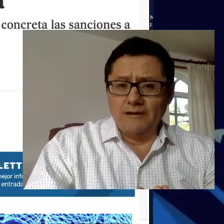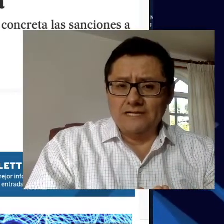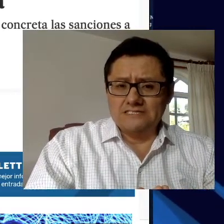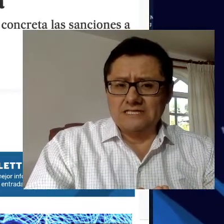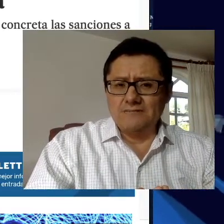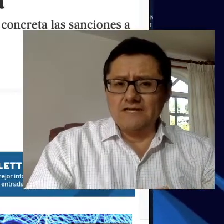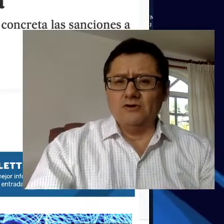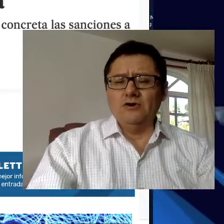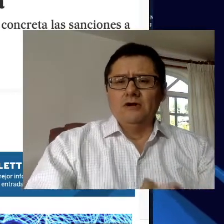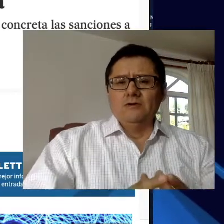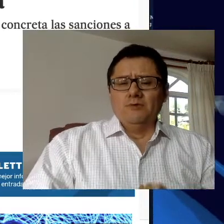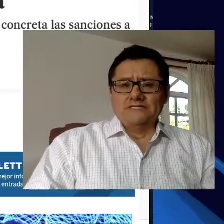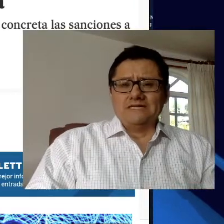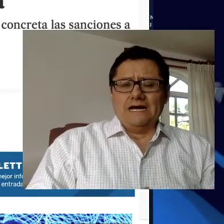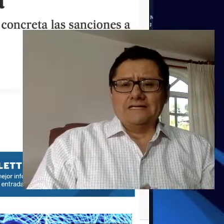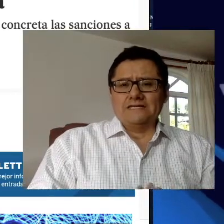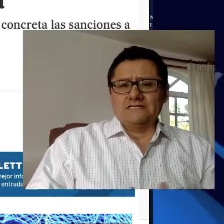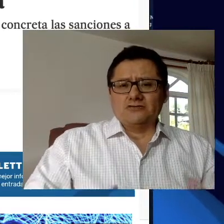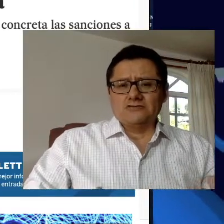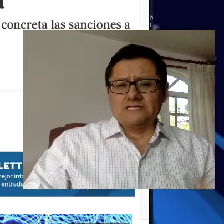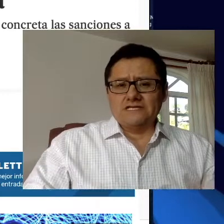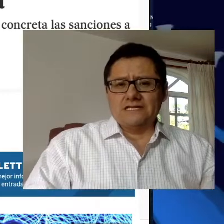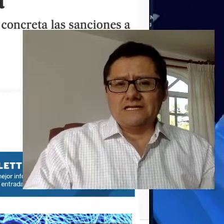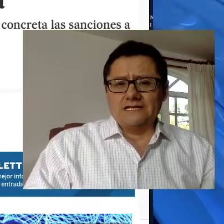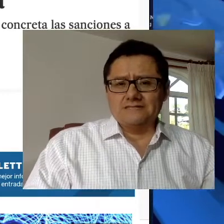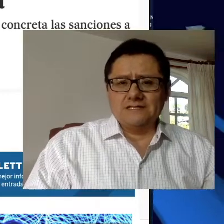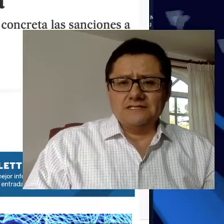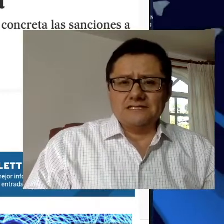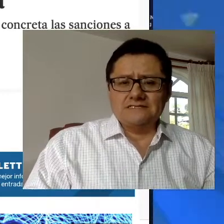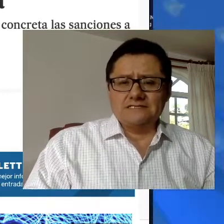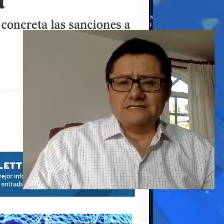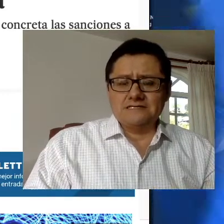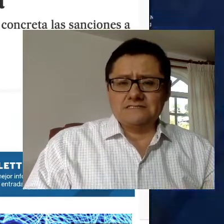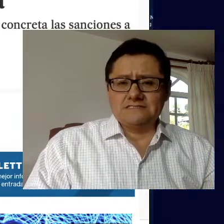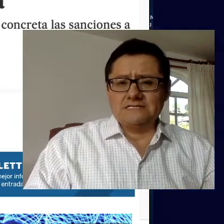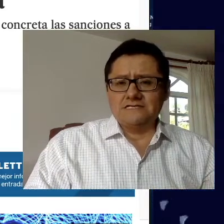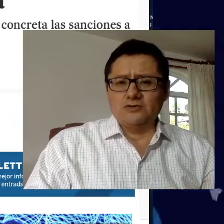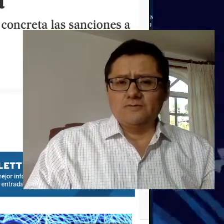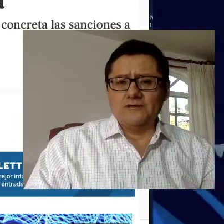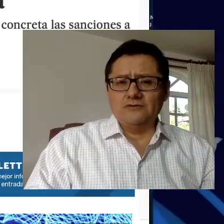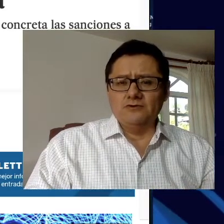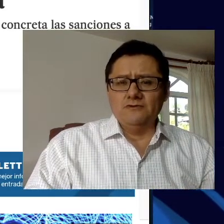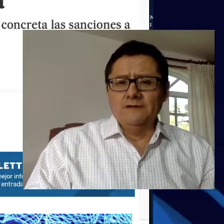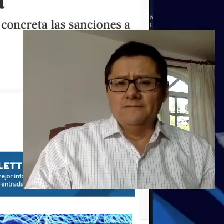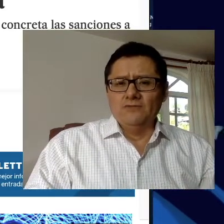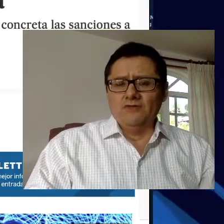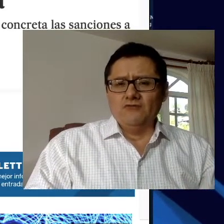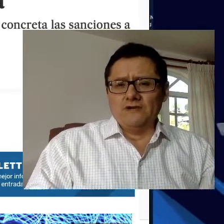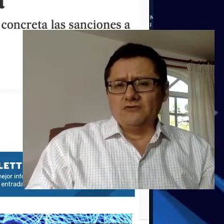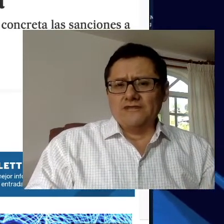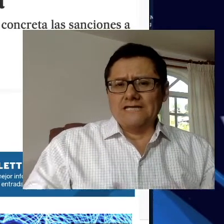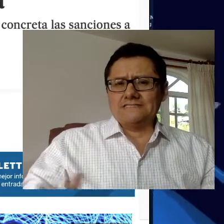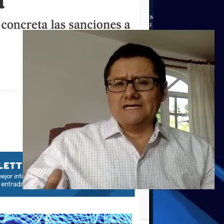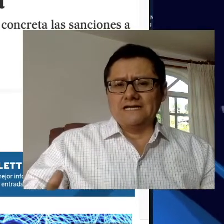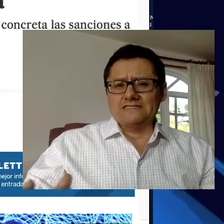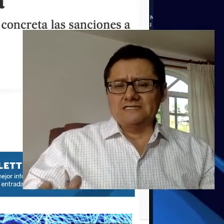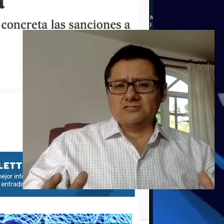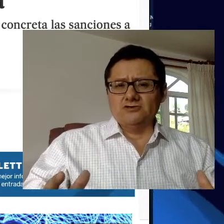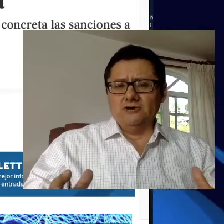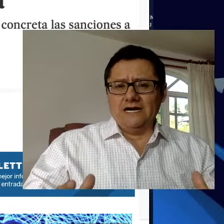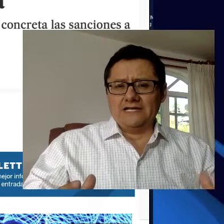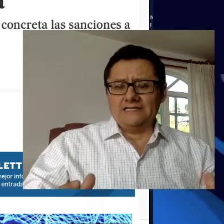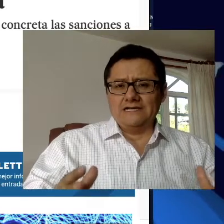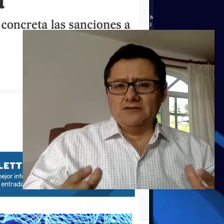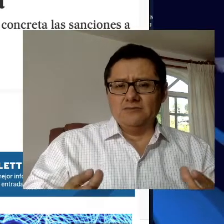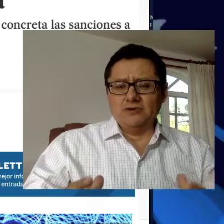se propague. Sin embargo, hay quienes consideran que las medidas que se están adoptando no fueron drásticas y